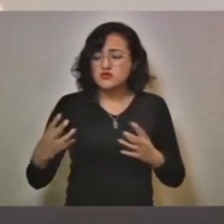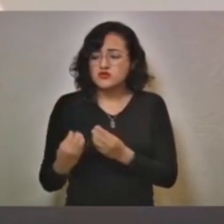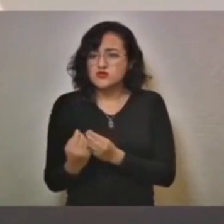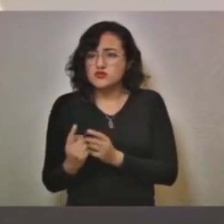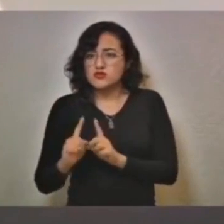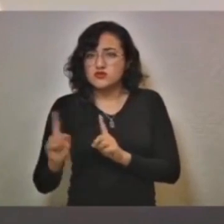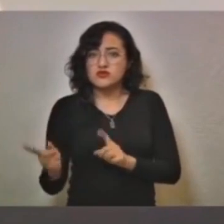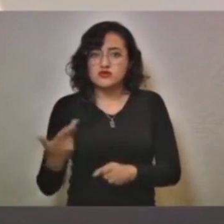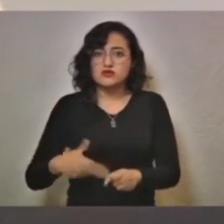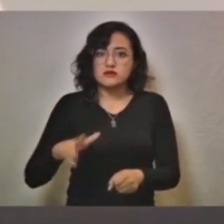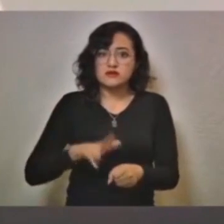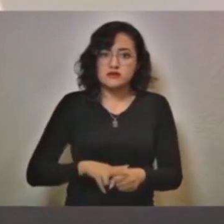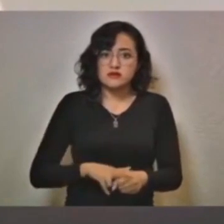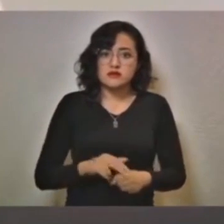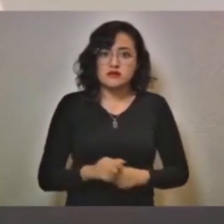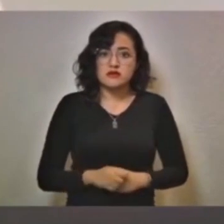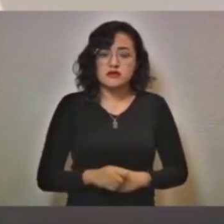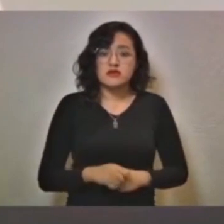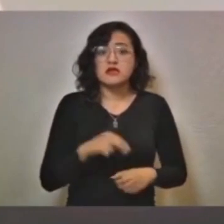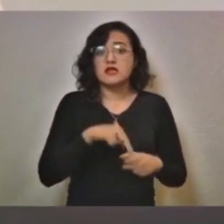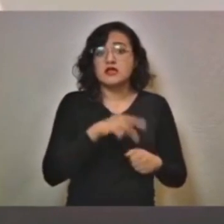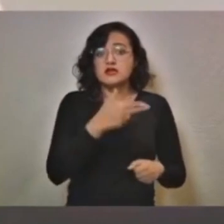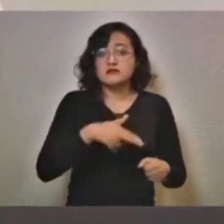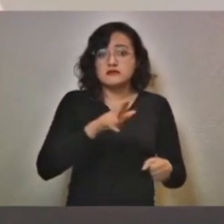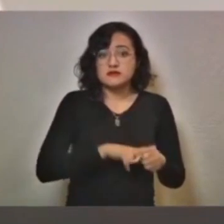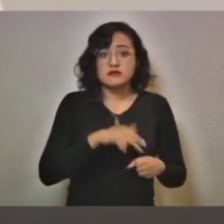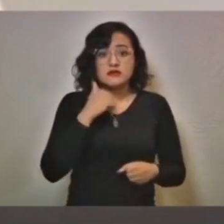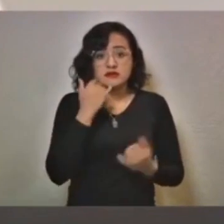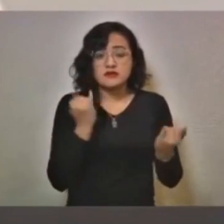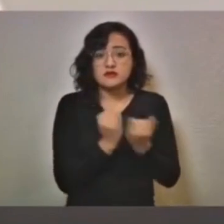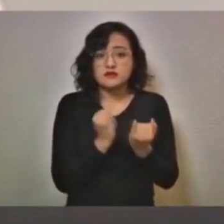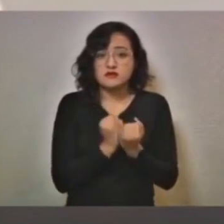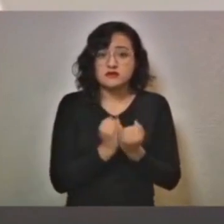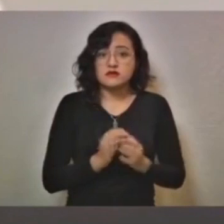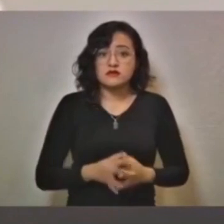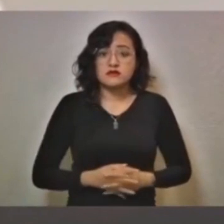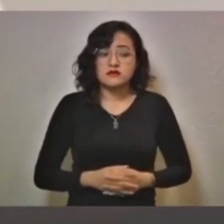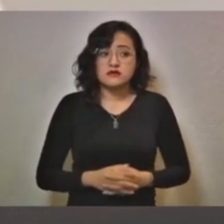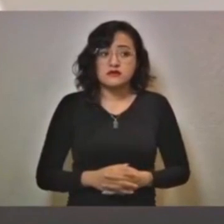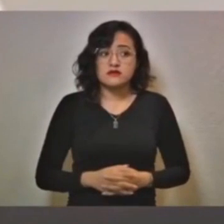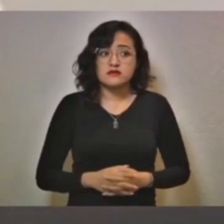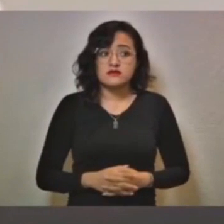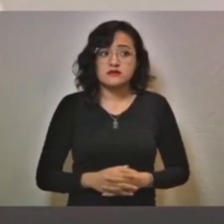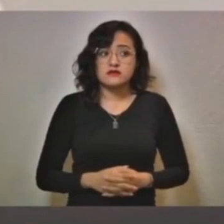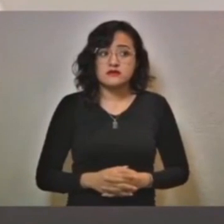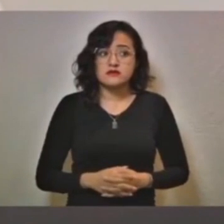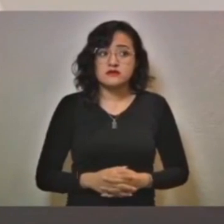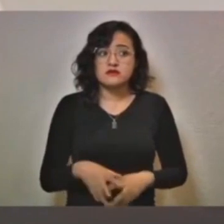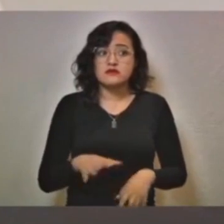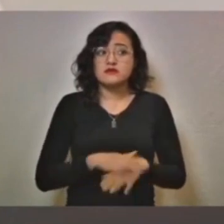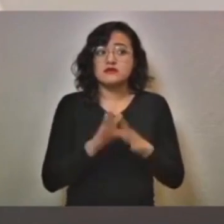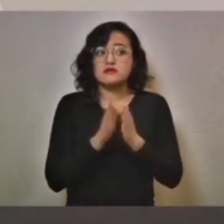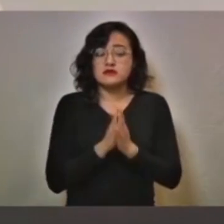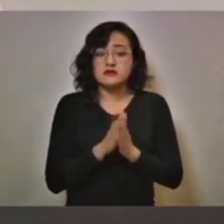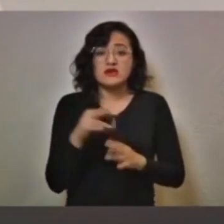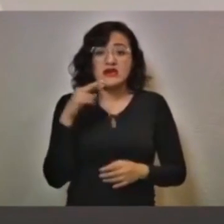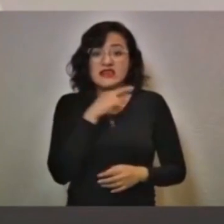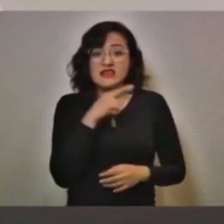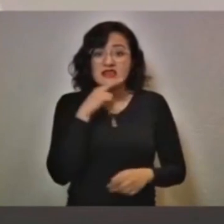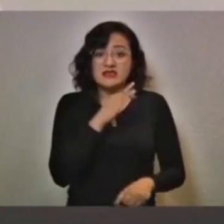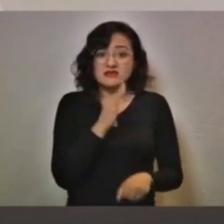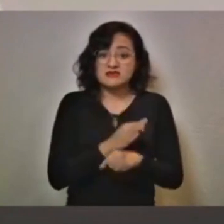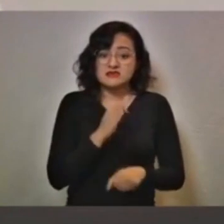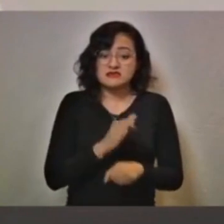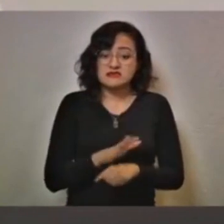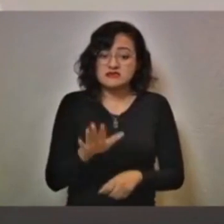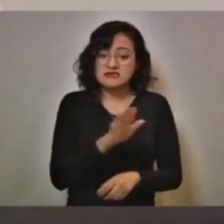hospital. Pero Atlixco, el hospital también lo quiero, por favor. ¿Sí? Sí, señor. Por favor. Sí, señor. Porque tenemos que